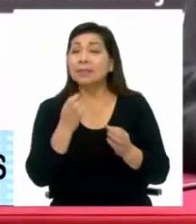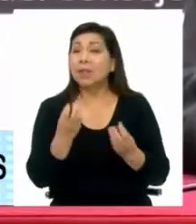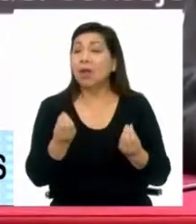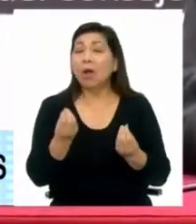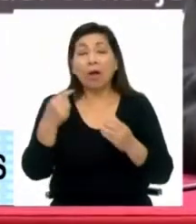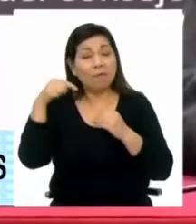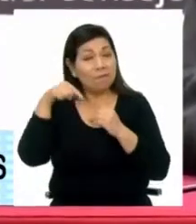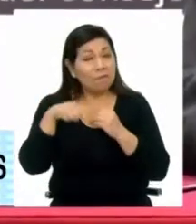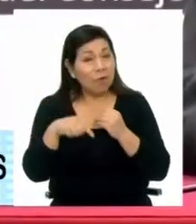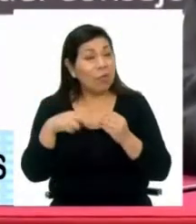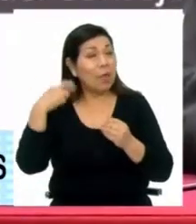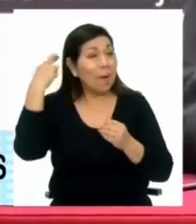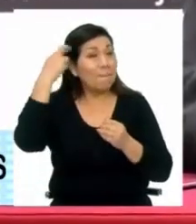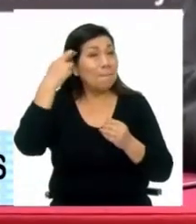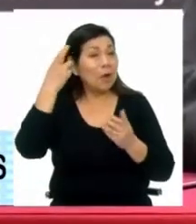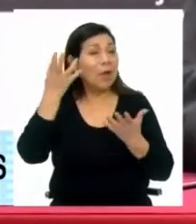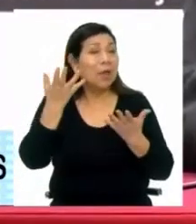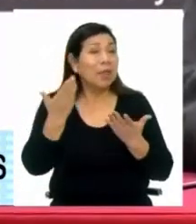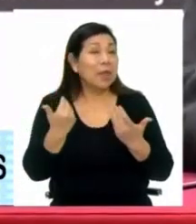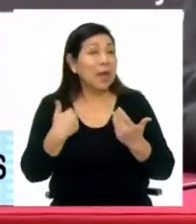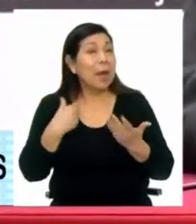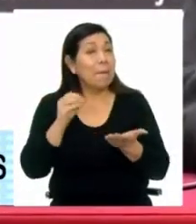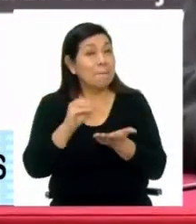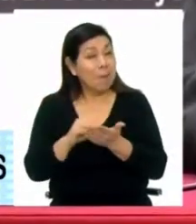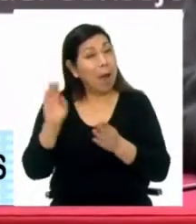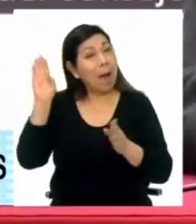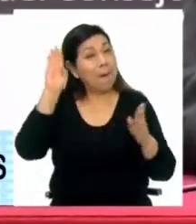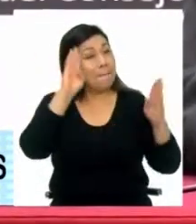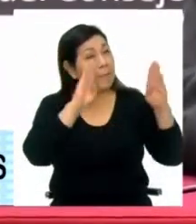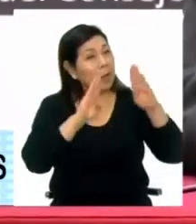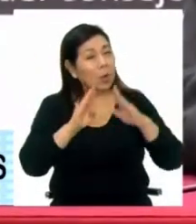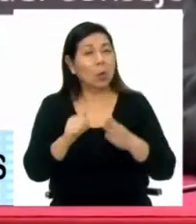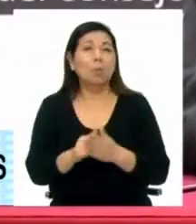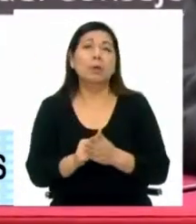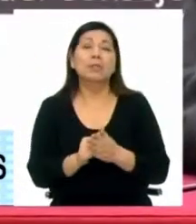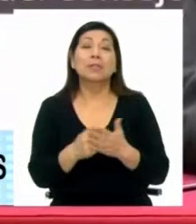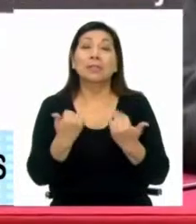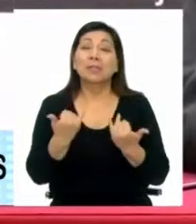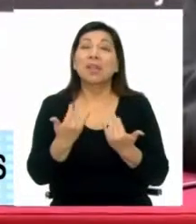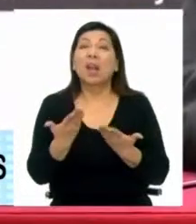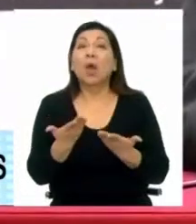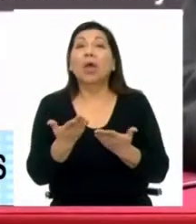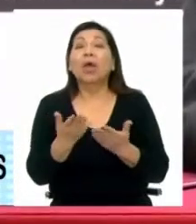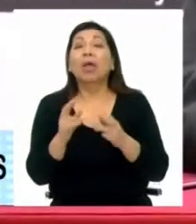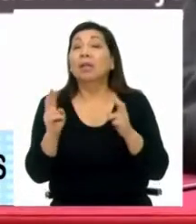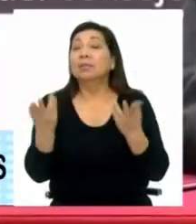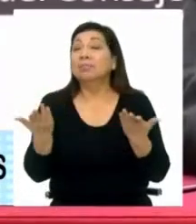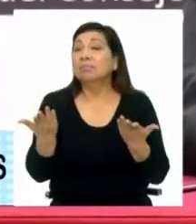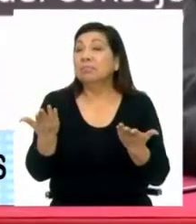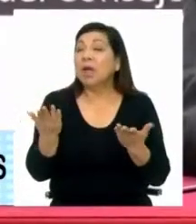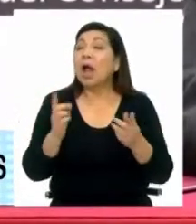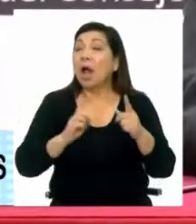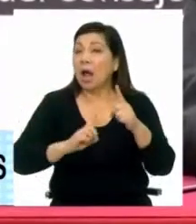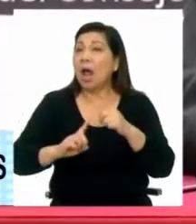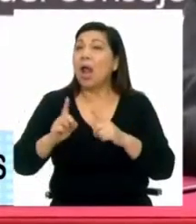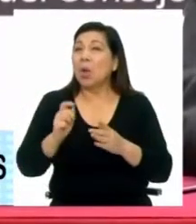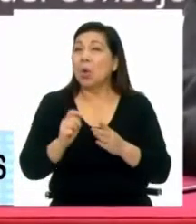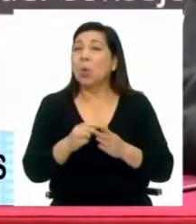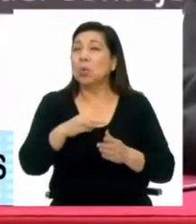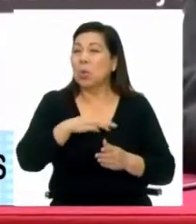situaciones de fondo de las políticas, tenían más preocupaciones en relación de la titularidad de